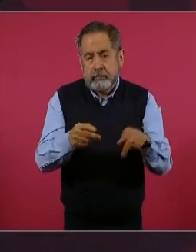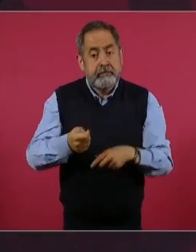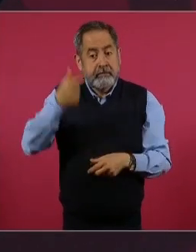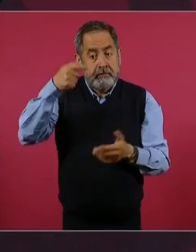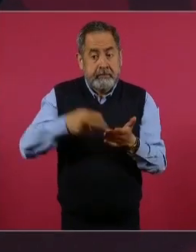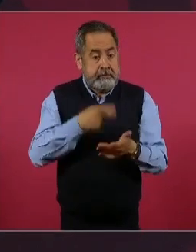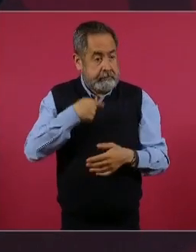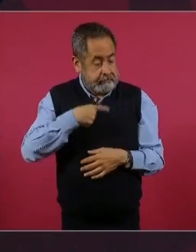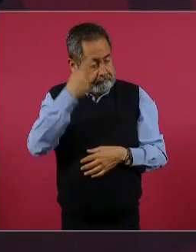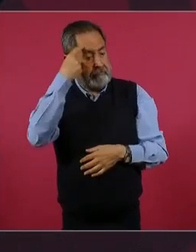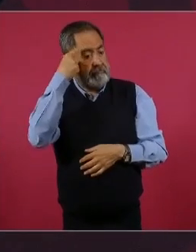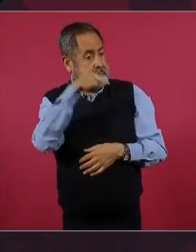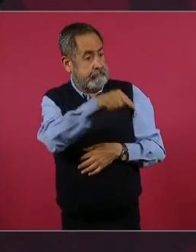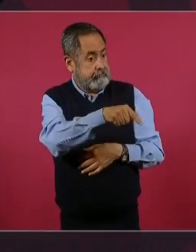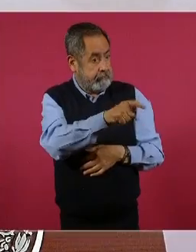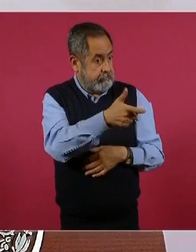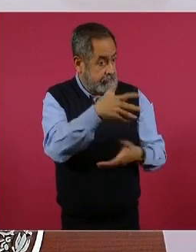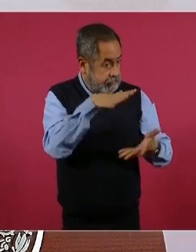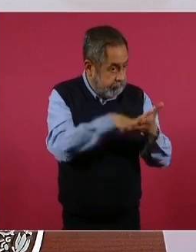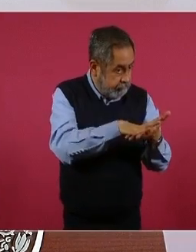que yo recuerdo